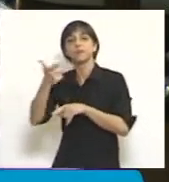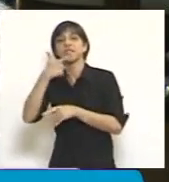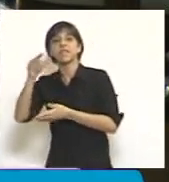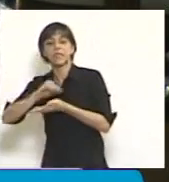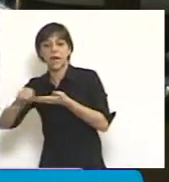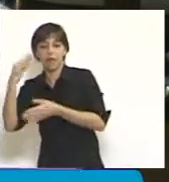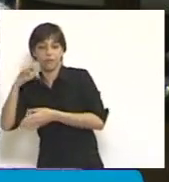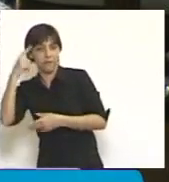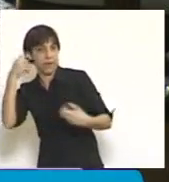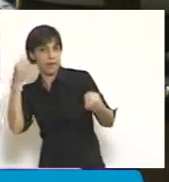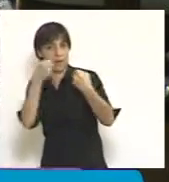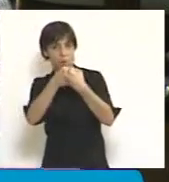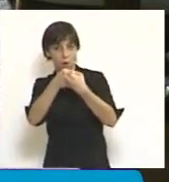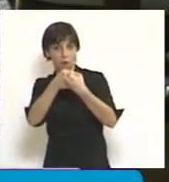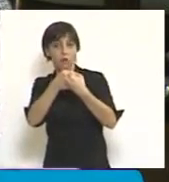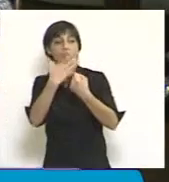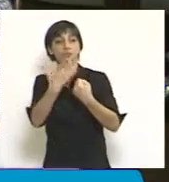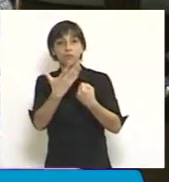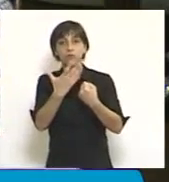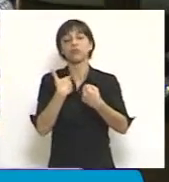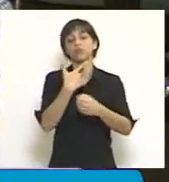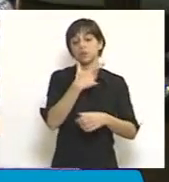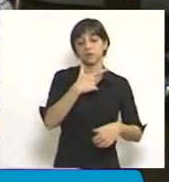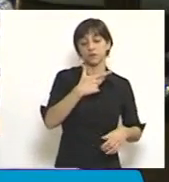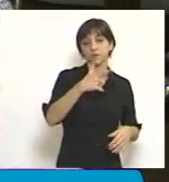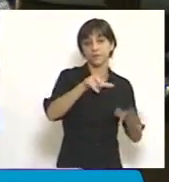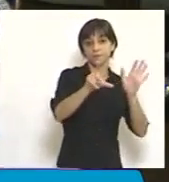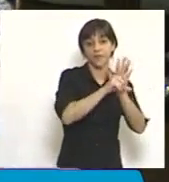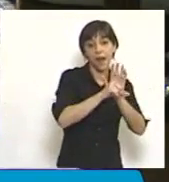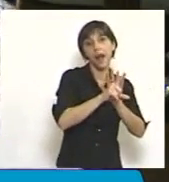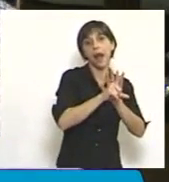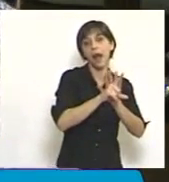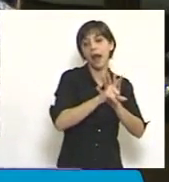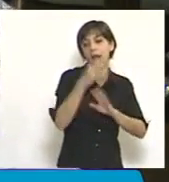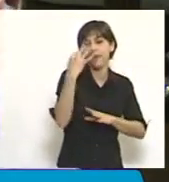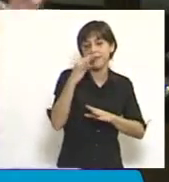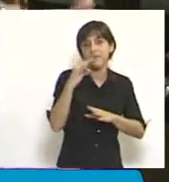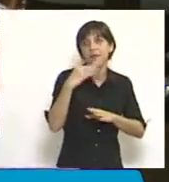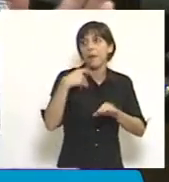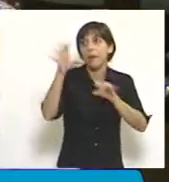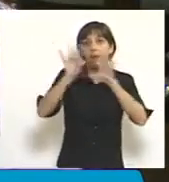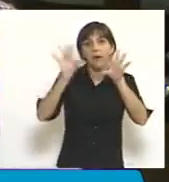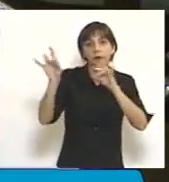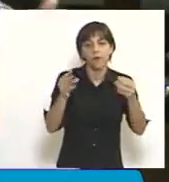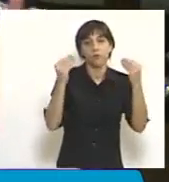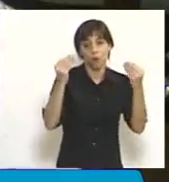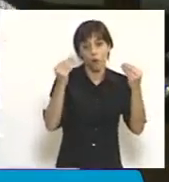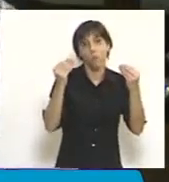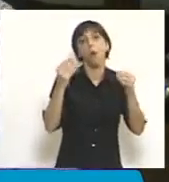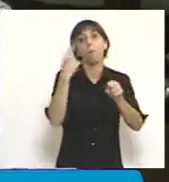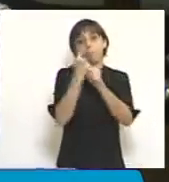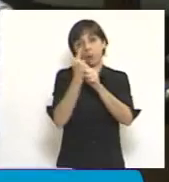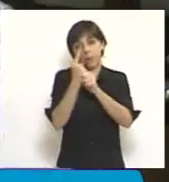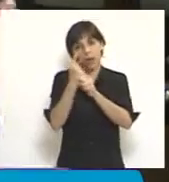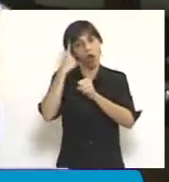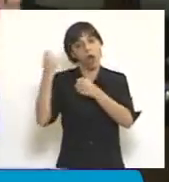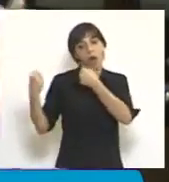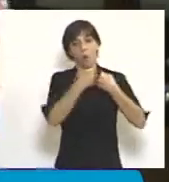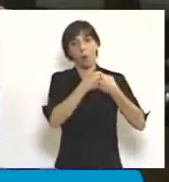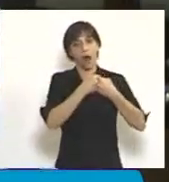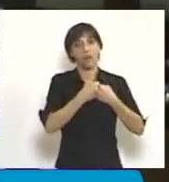función del Poder Ejecutivo es designar y la del Senado es la de prestar acuerdo. Está